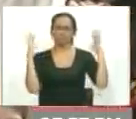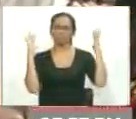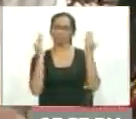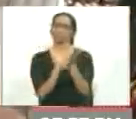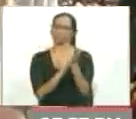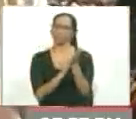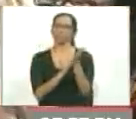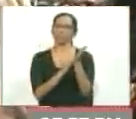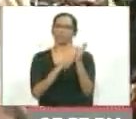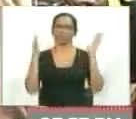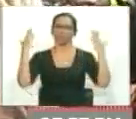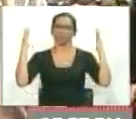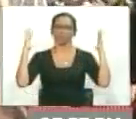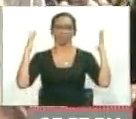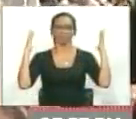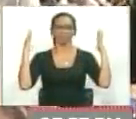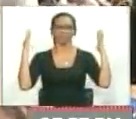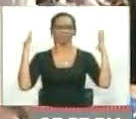tenía que ser mujer.